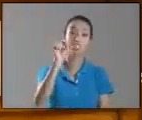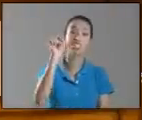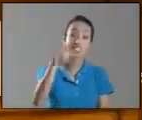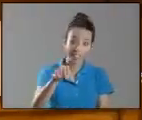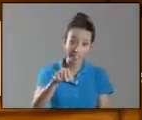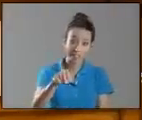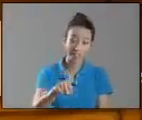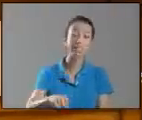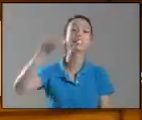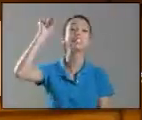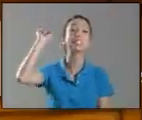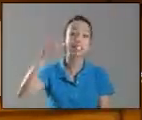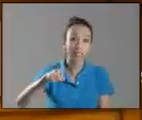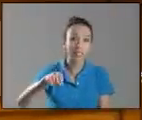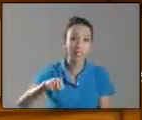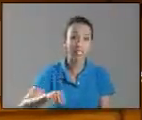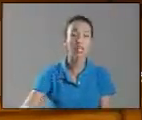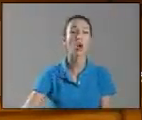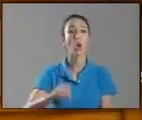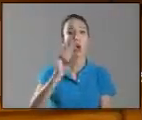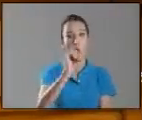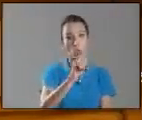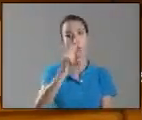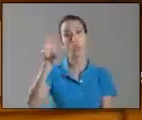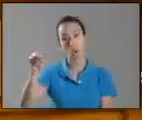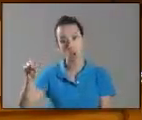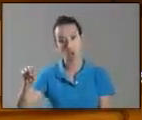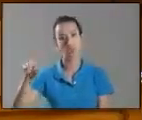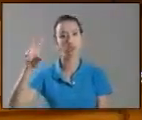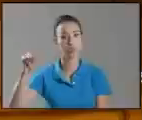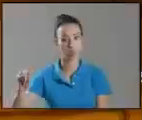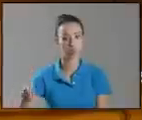Y por no sé, el Señor dijo: sea tu decir